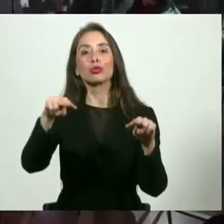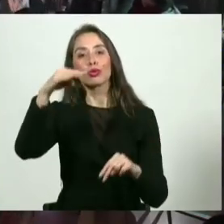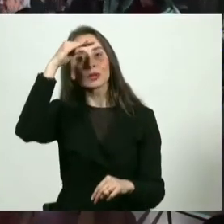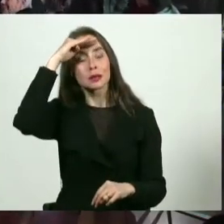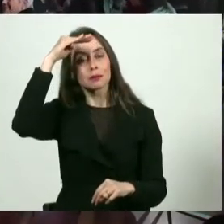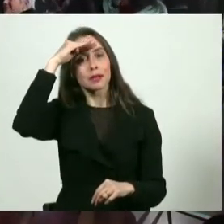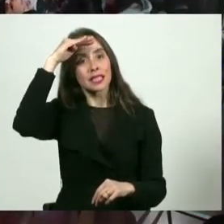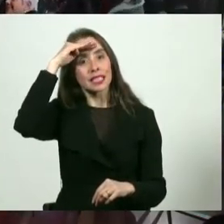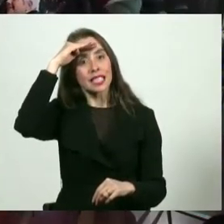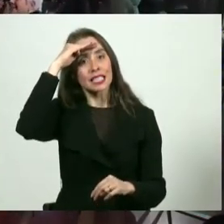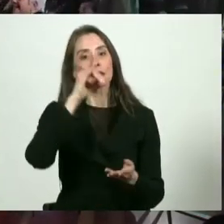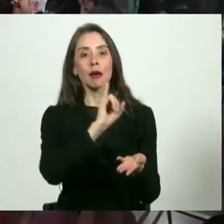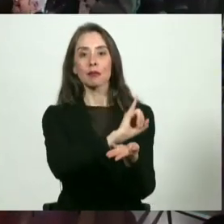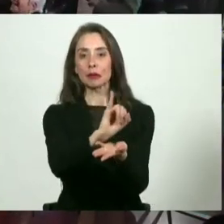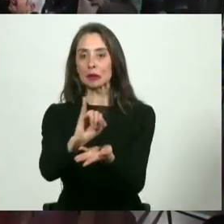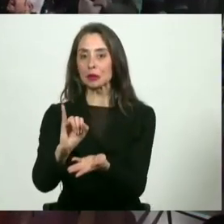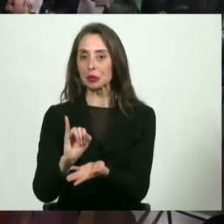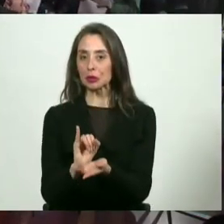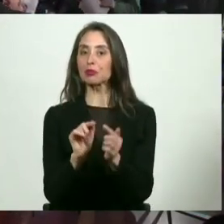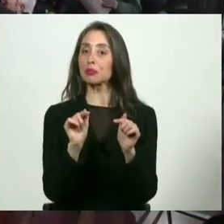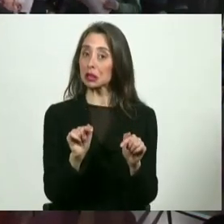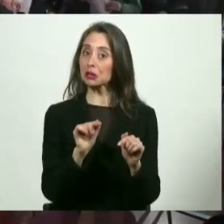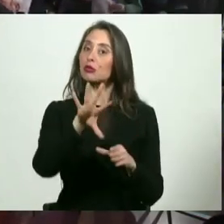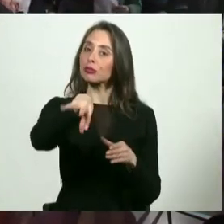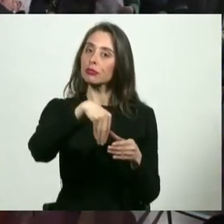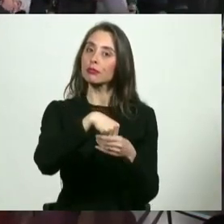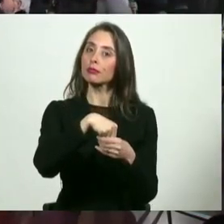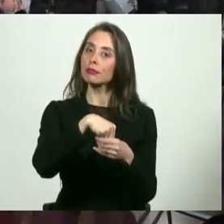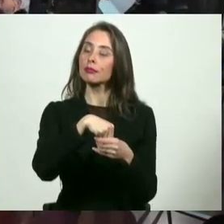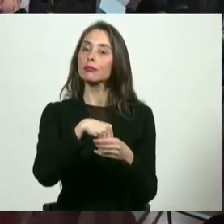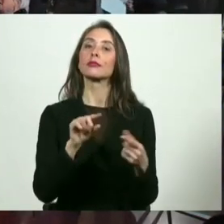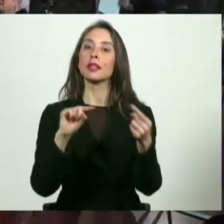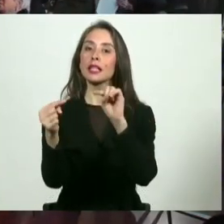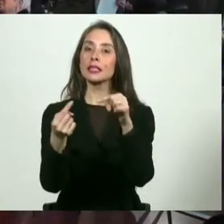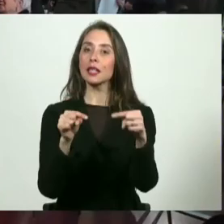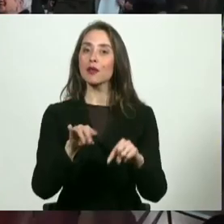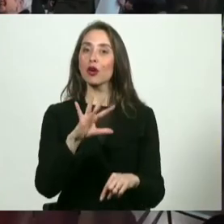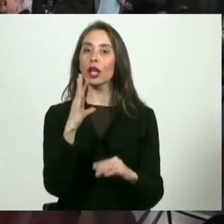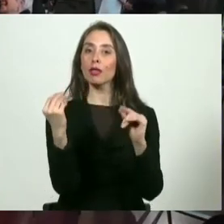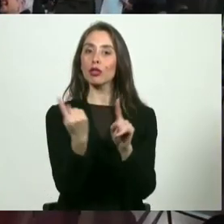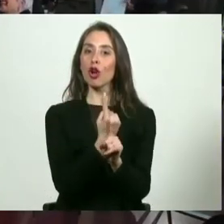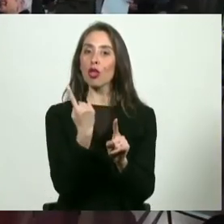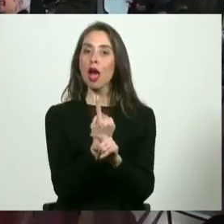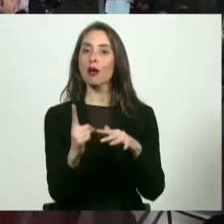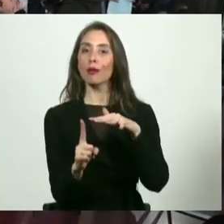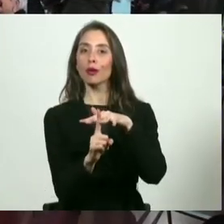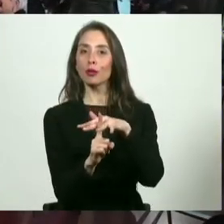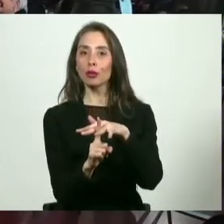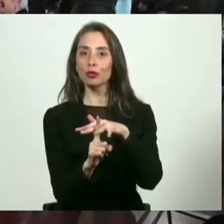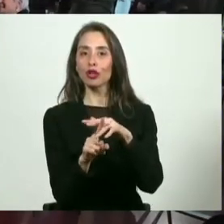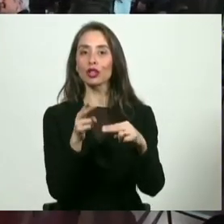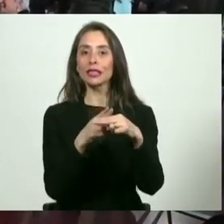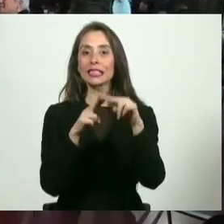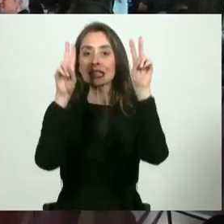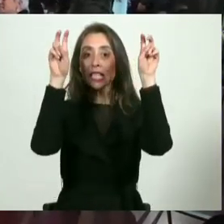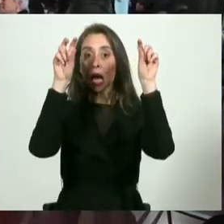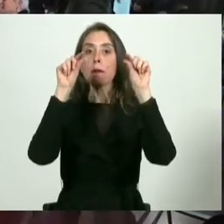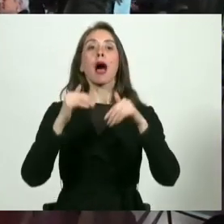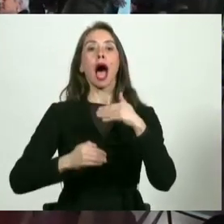relación con el trabajo, ¿no?, de las personas con discapacidades diferentes y su inclusión al mundo laboral durante esta jornada de